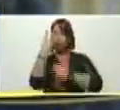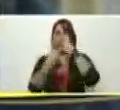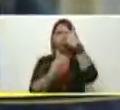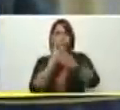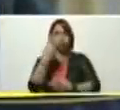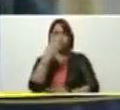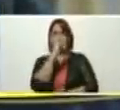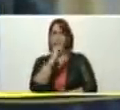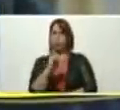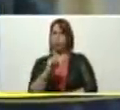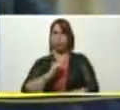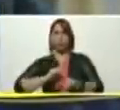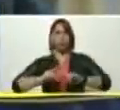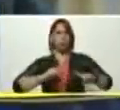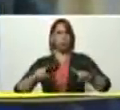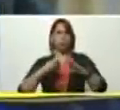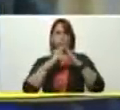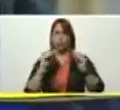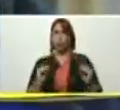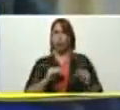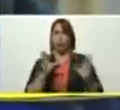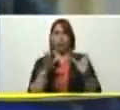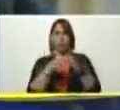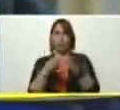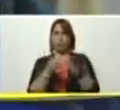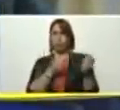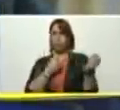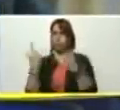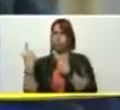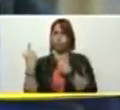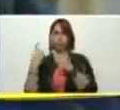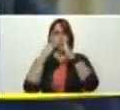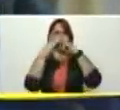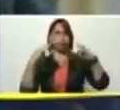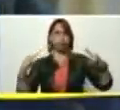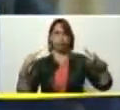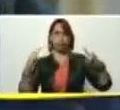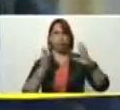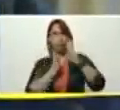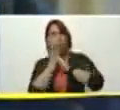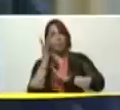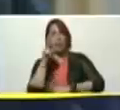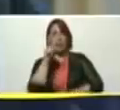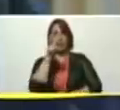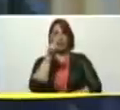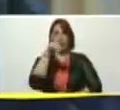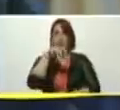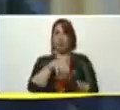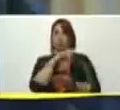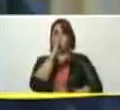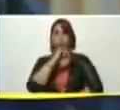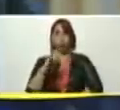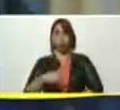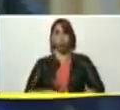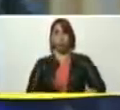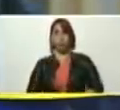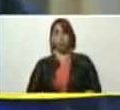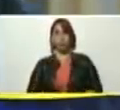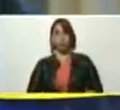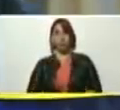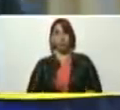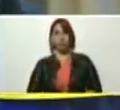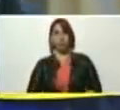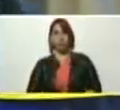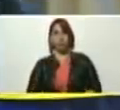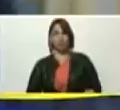y coordinas con todo el equipo, y te mudas para allá, pones una carpa y te pones a dormir ahí en la zona del